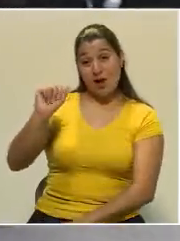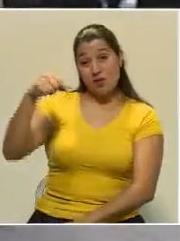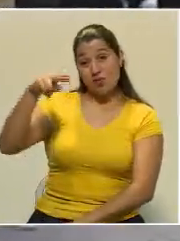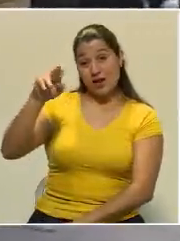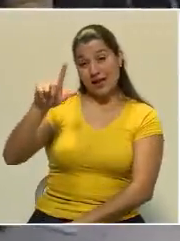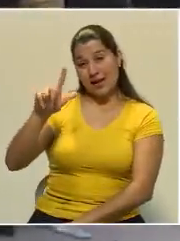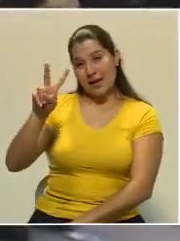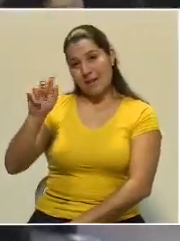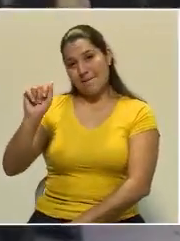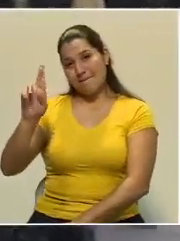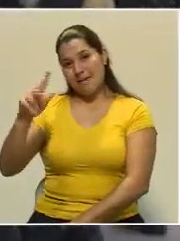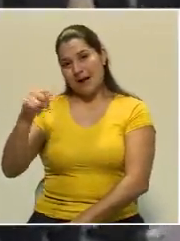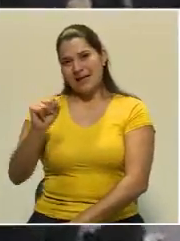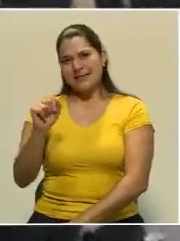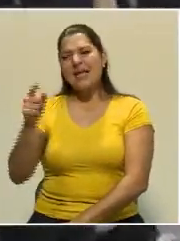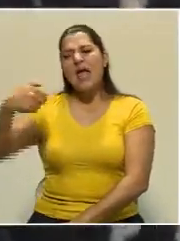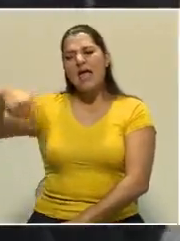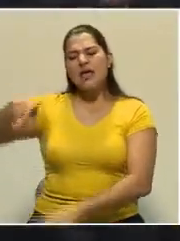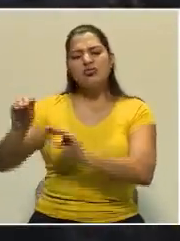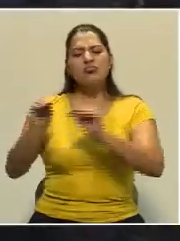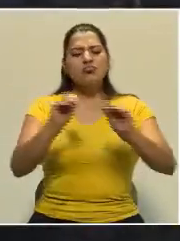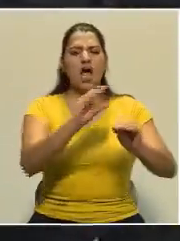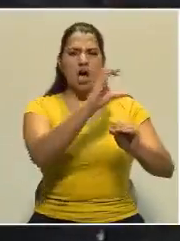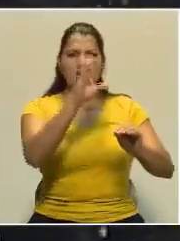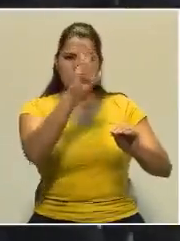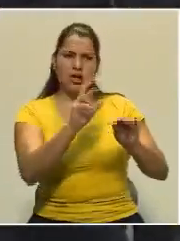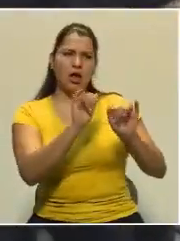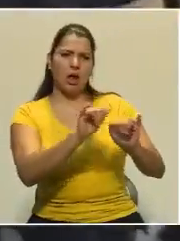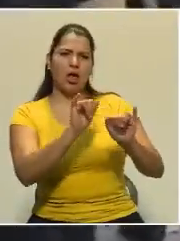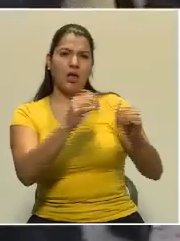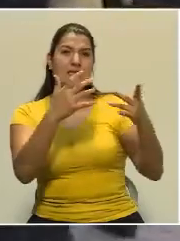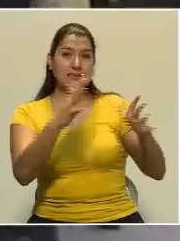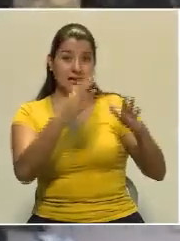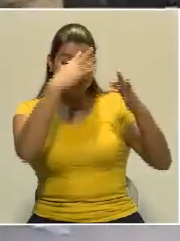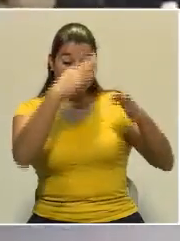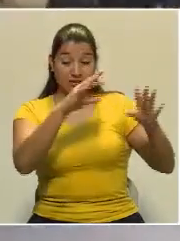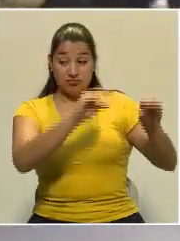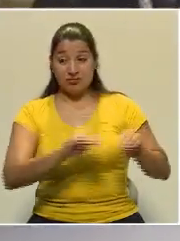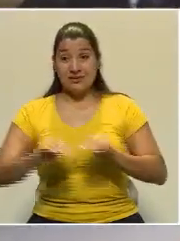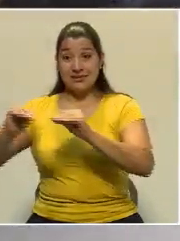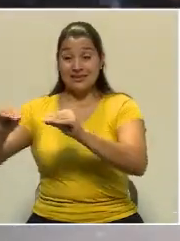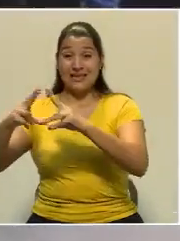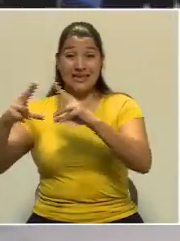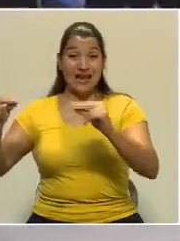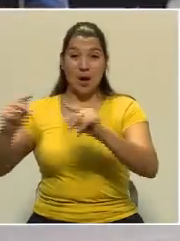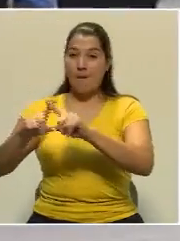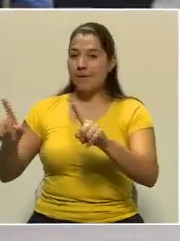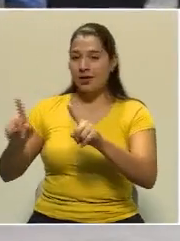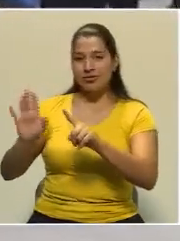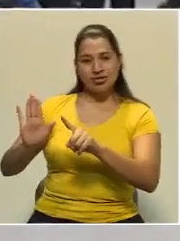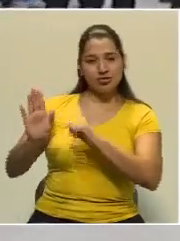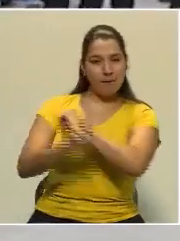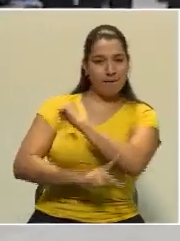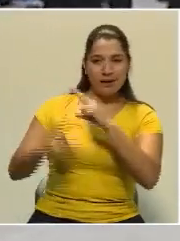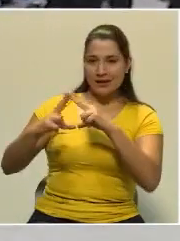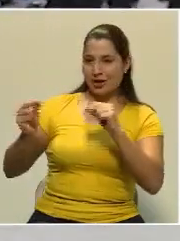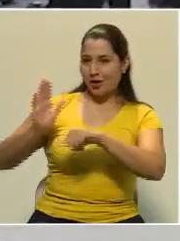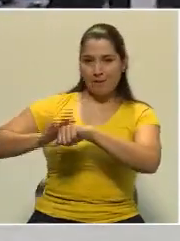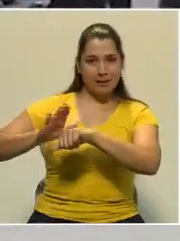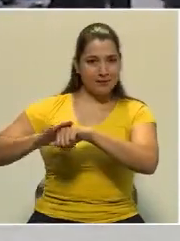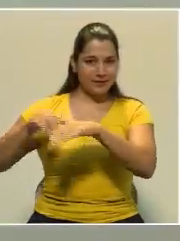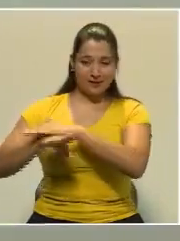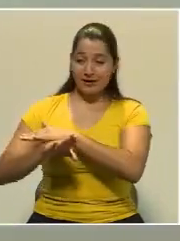algún tipo de estatus migratorio en Costa Rica, pero decidieron retornar a Nicaragua. Sin embargo, les piden una prueba de COVID antes